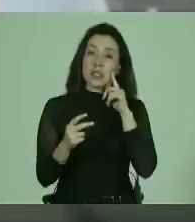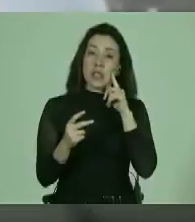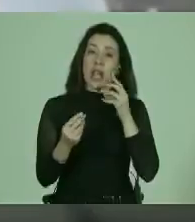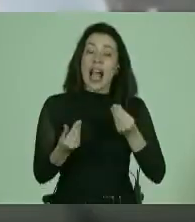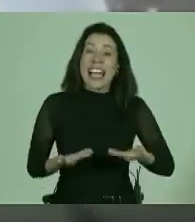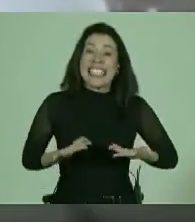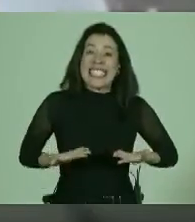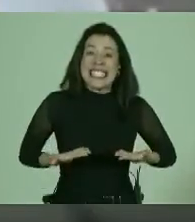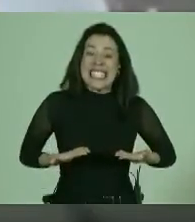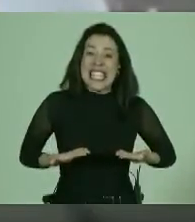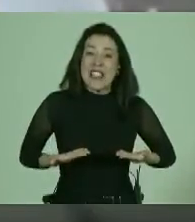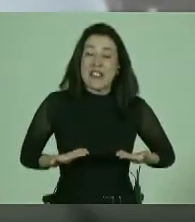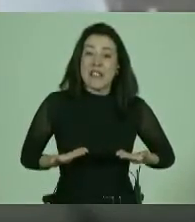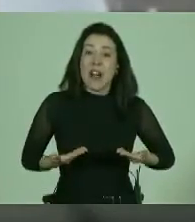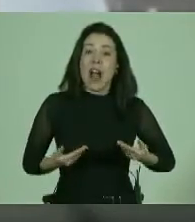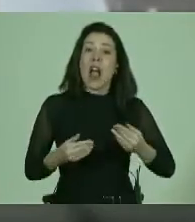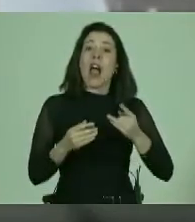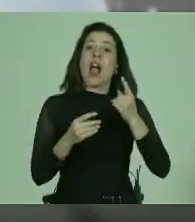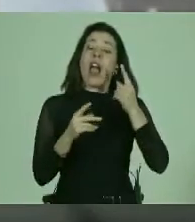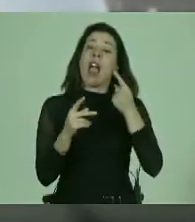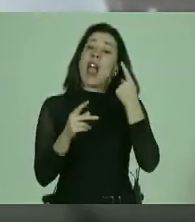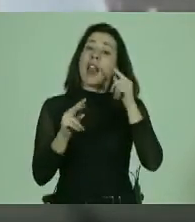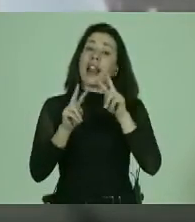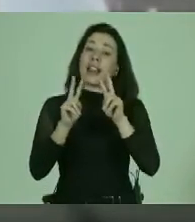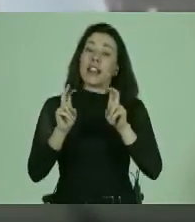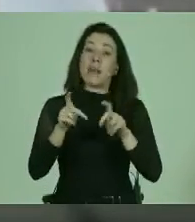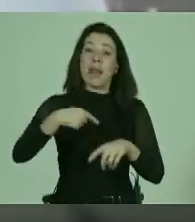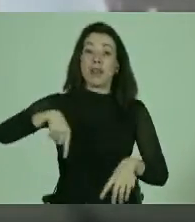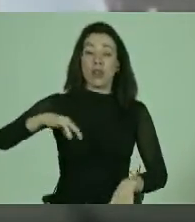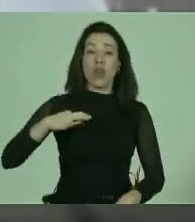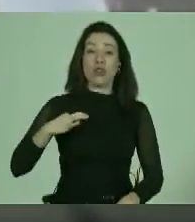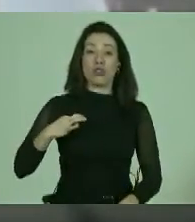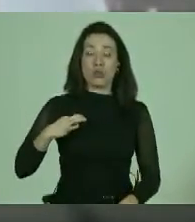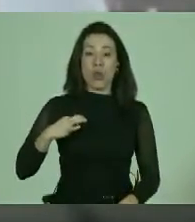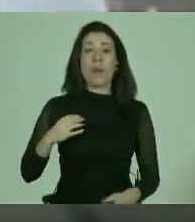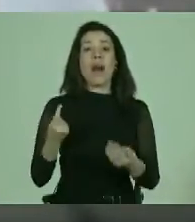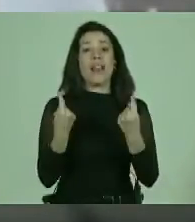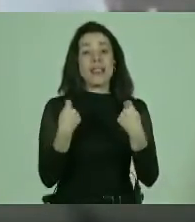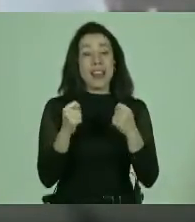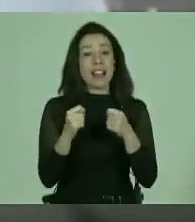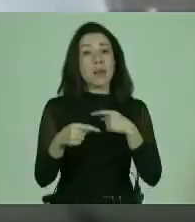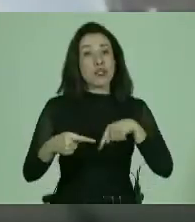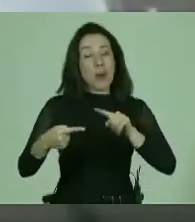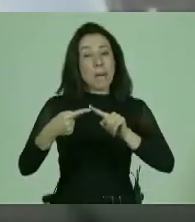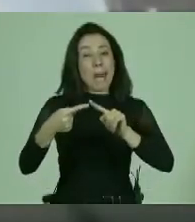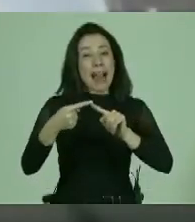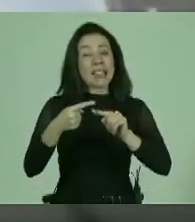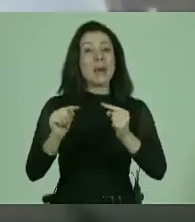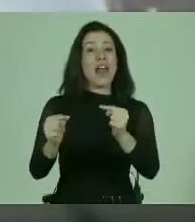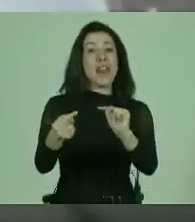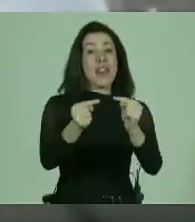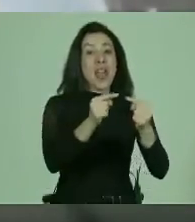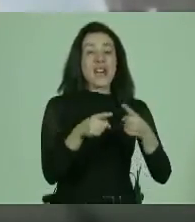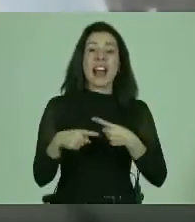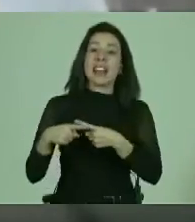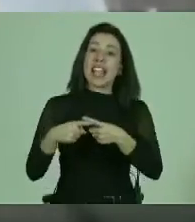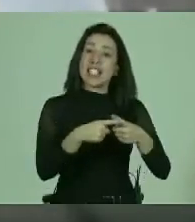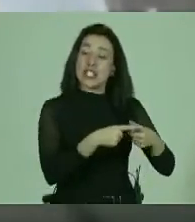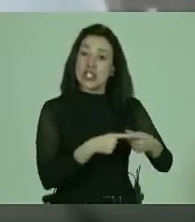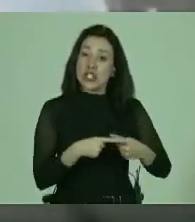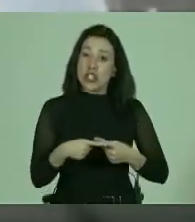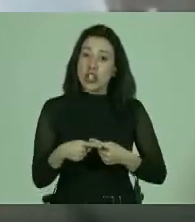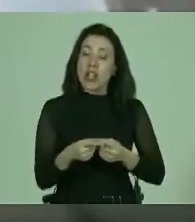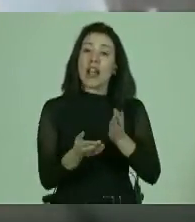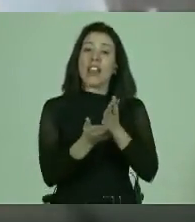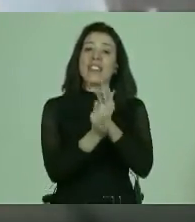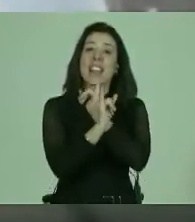utilidad en el campo de la ciudadanía es decir intentamos participar en el debate social que ha de ser